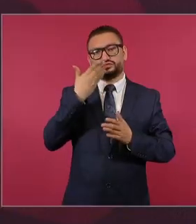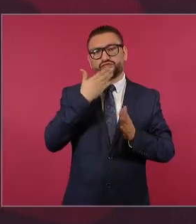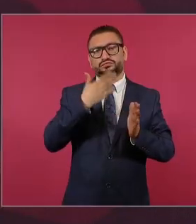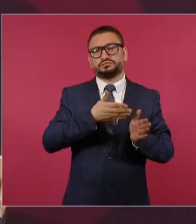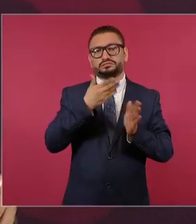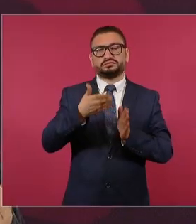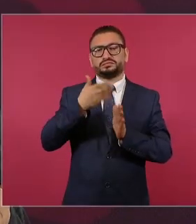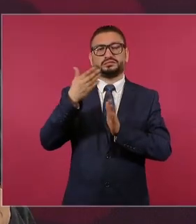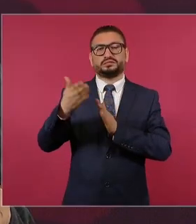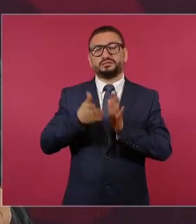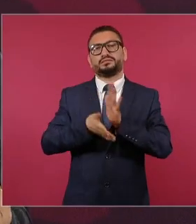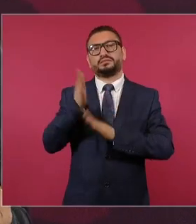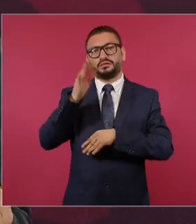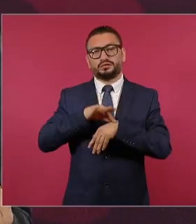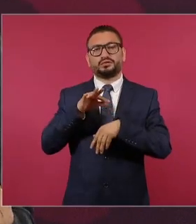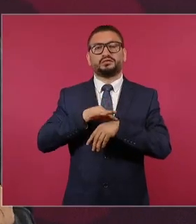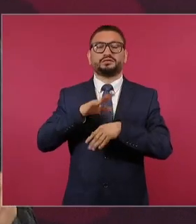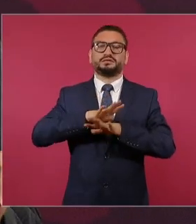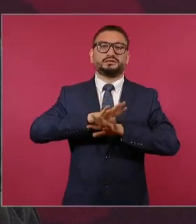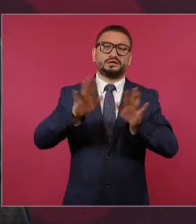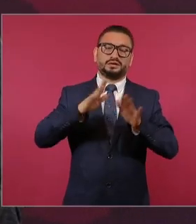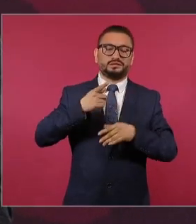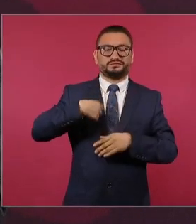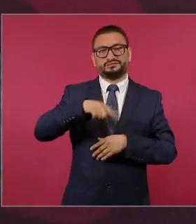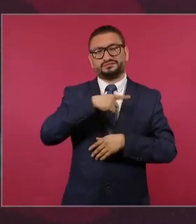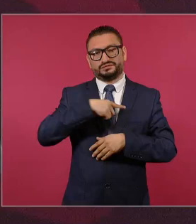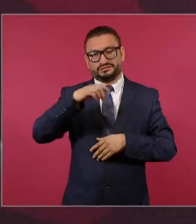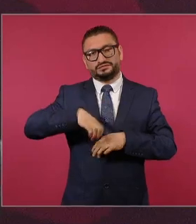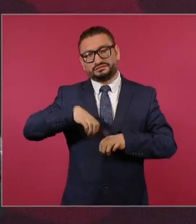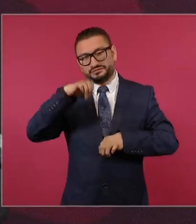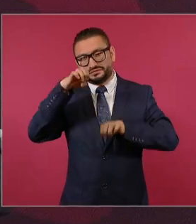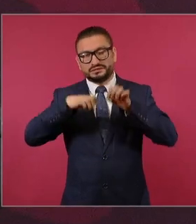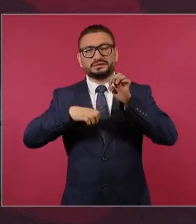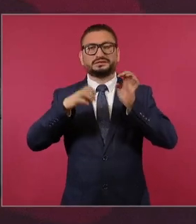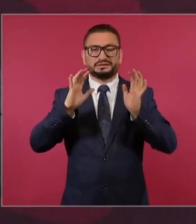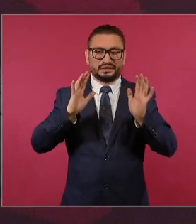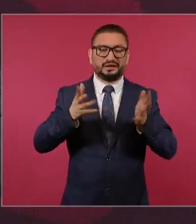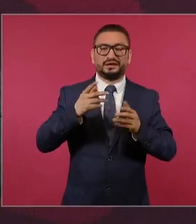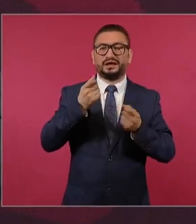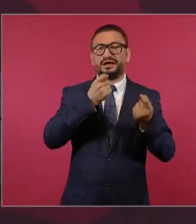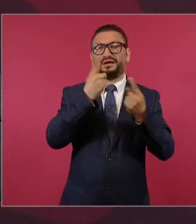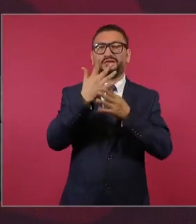ve que uno está lleno de cosas ya, de achaques, dicen